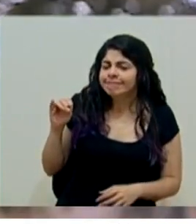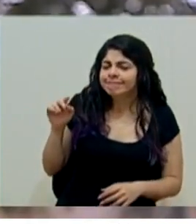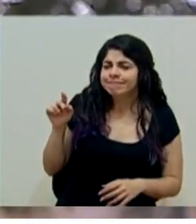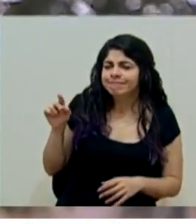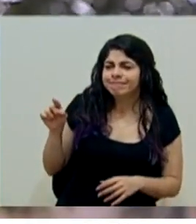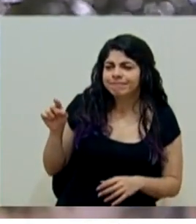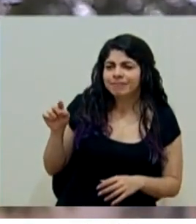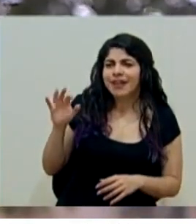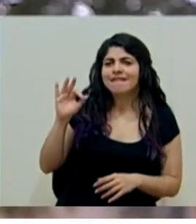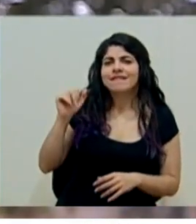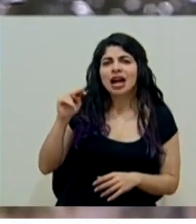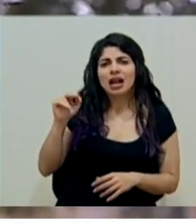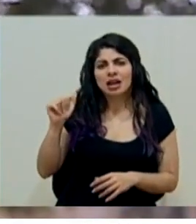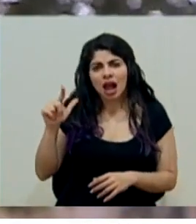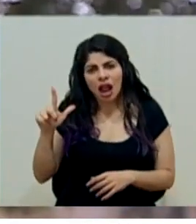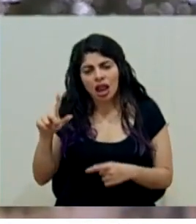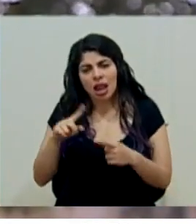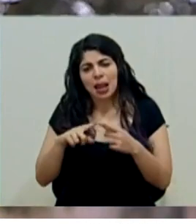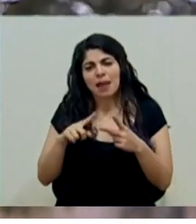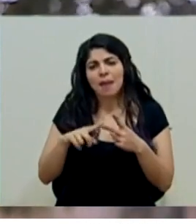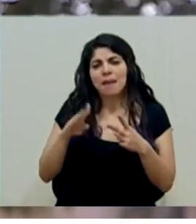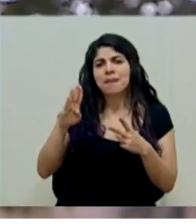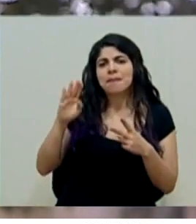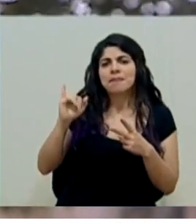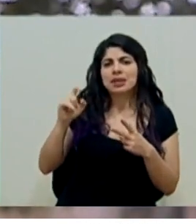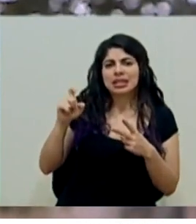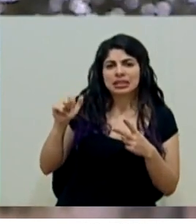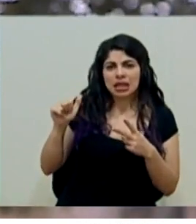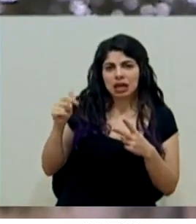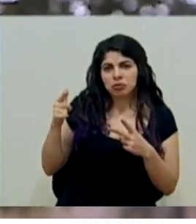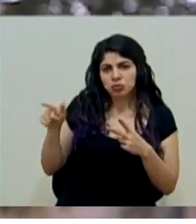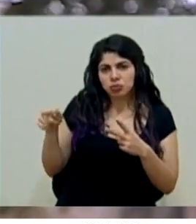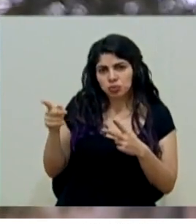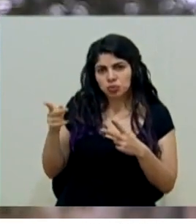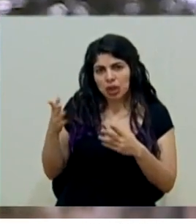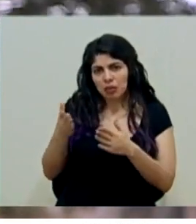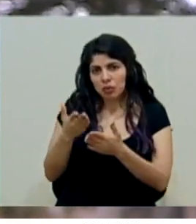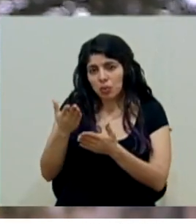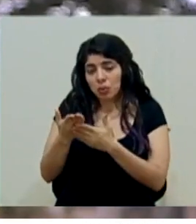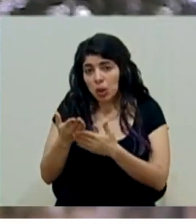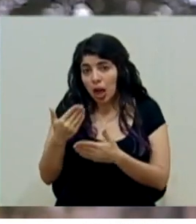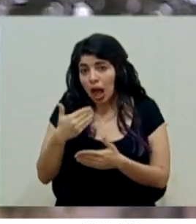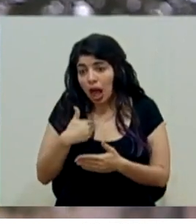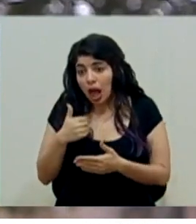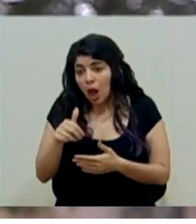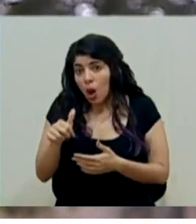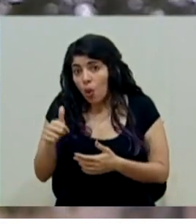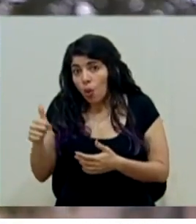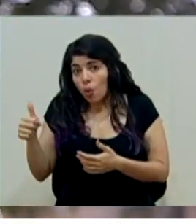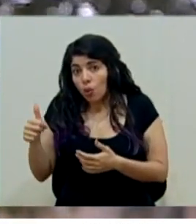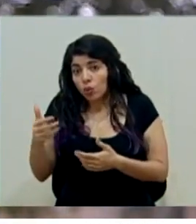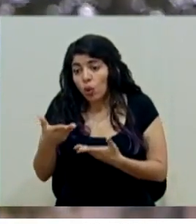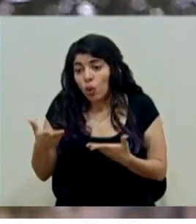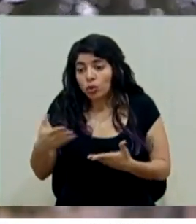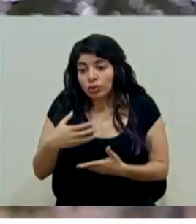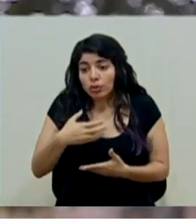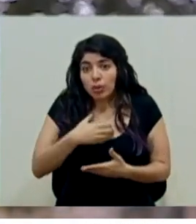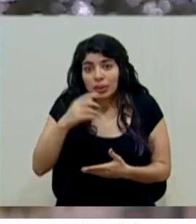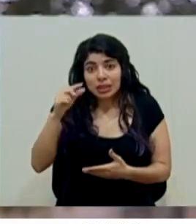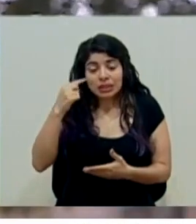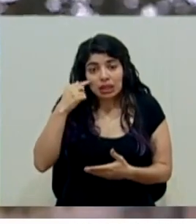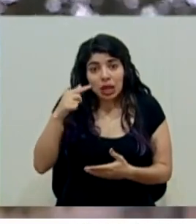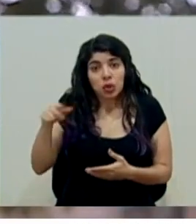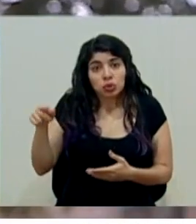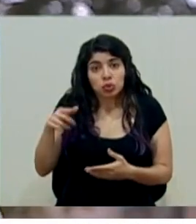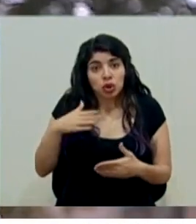además de FANAL y del VIX, a que ustedes ya han puesto sobre la mesa, ¿consideran algún otro activo del Estado que